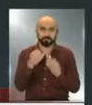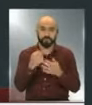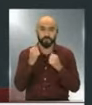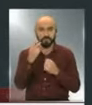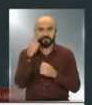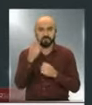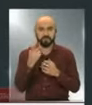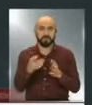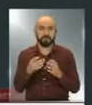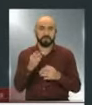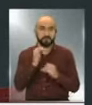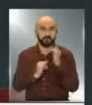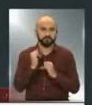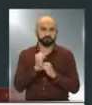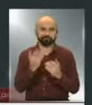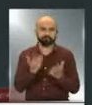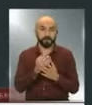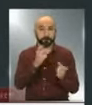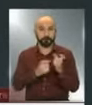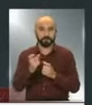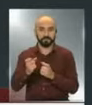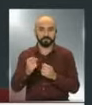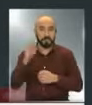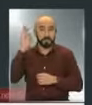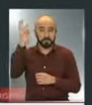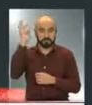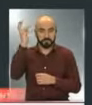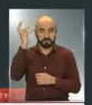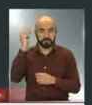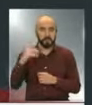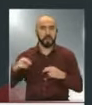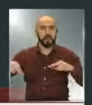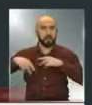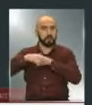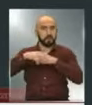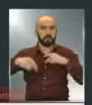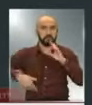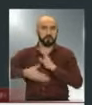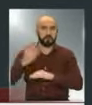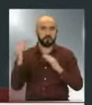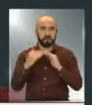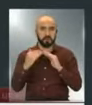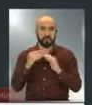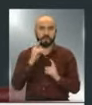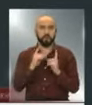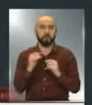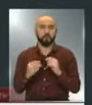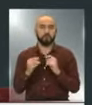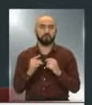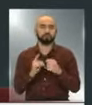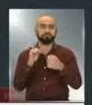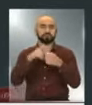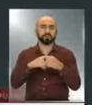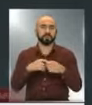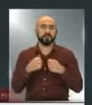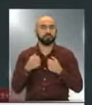redes sociales, es que había gente que inocente que estaba caminando hacia sus casas, que estaba participando... tal vez de una protesta pacífica